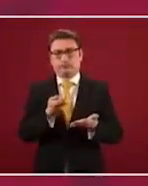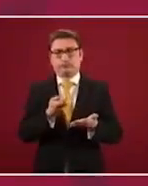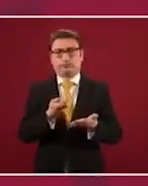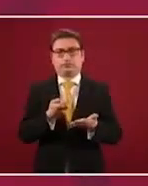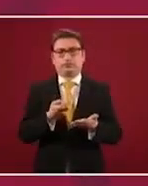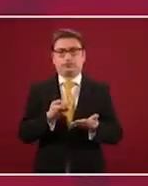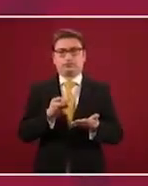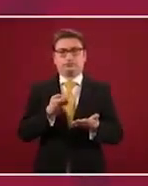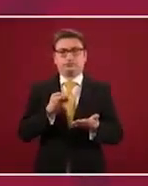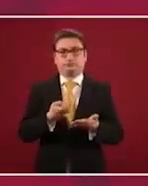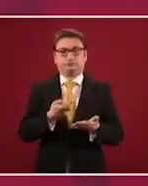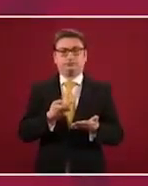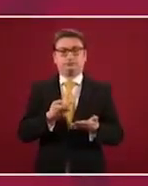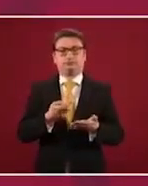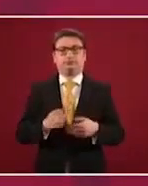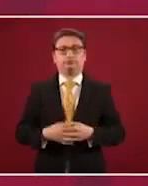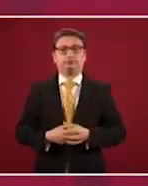y